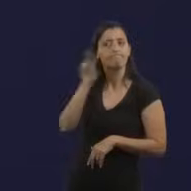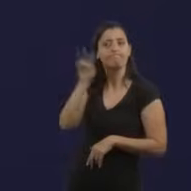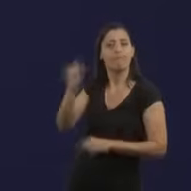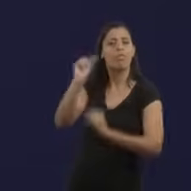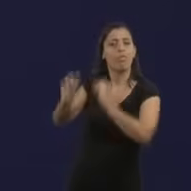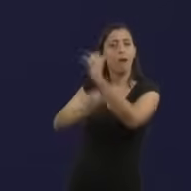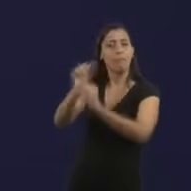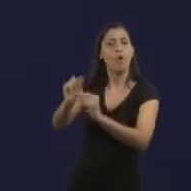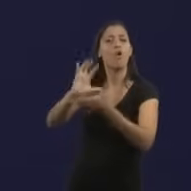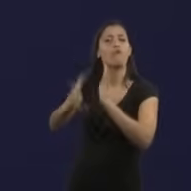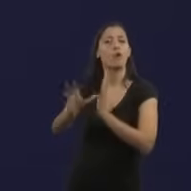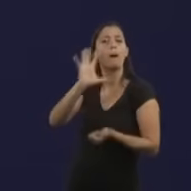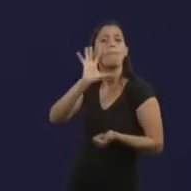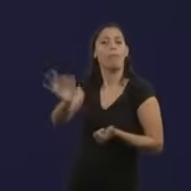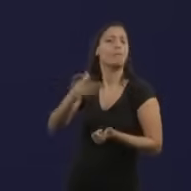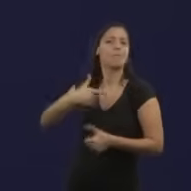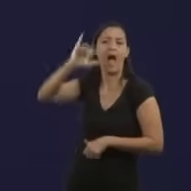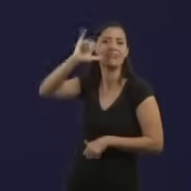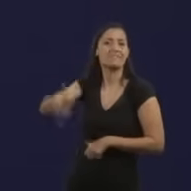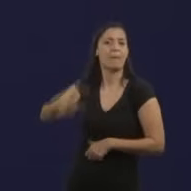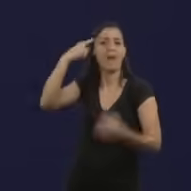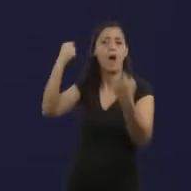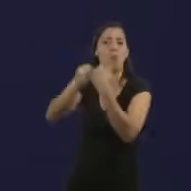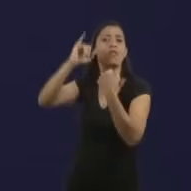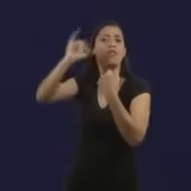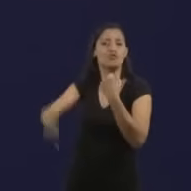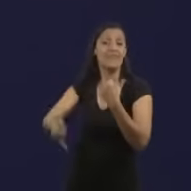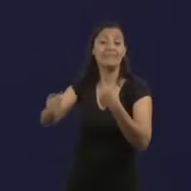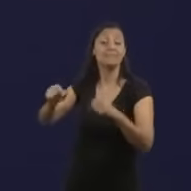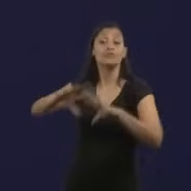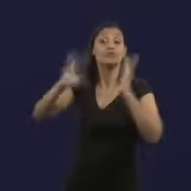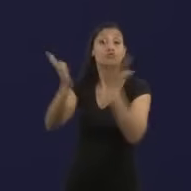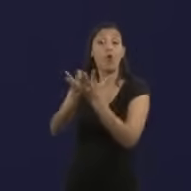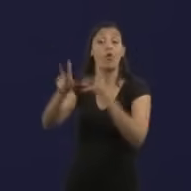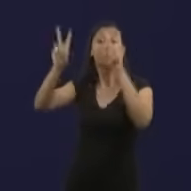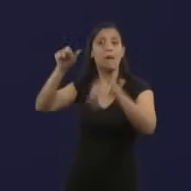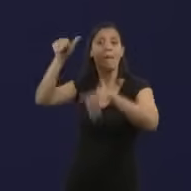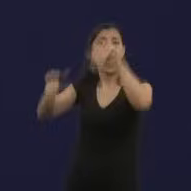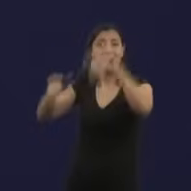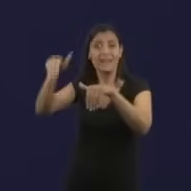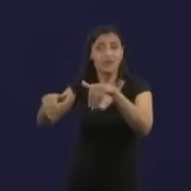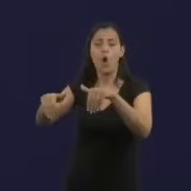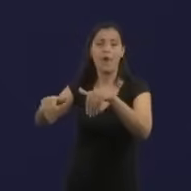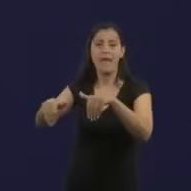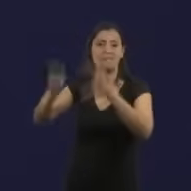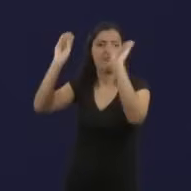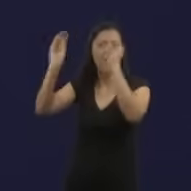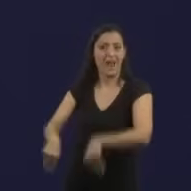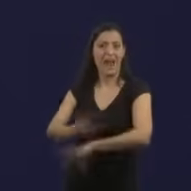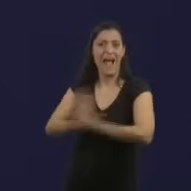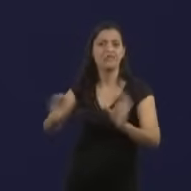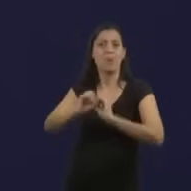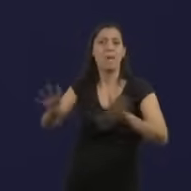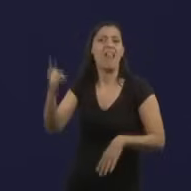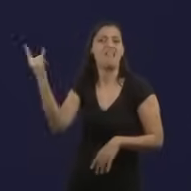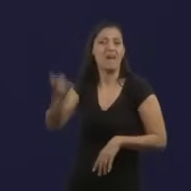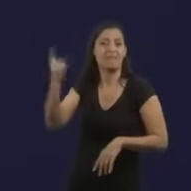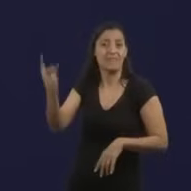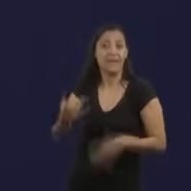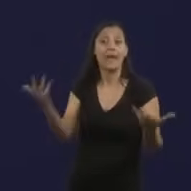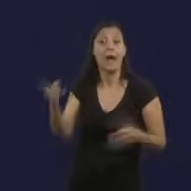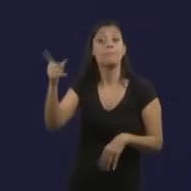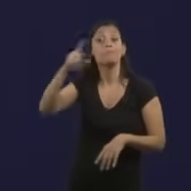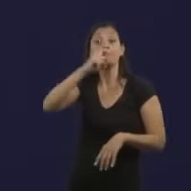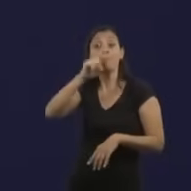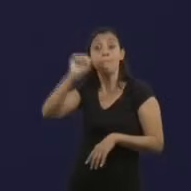efectivamente eh ha sido todo un gran fraude y el dictador maduro tiene que correrse del Poder y dar paso